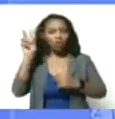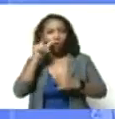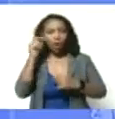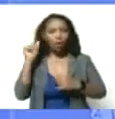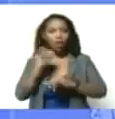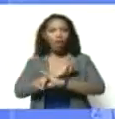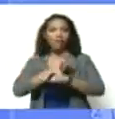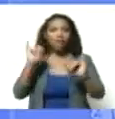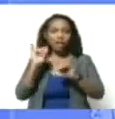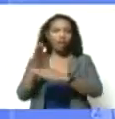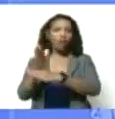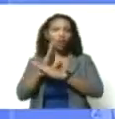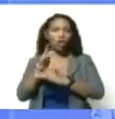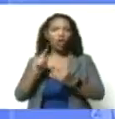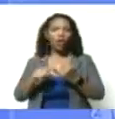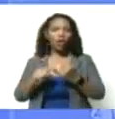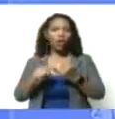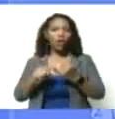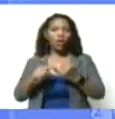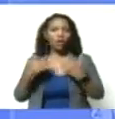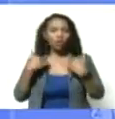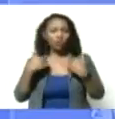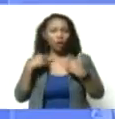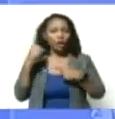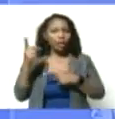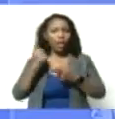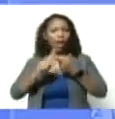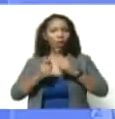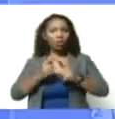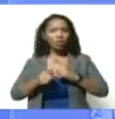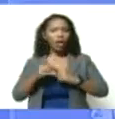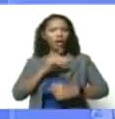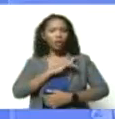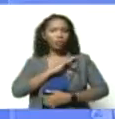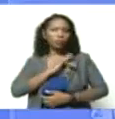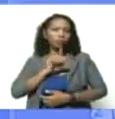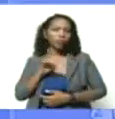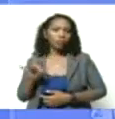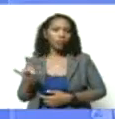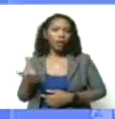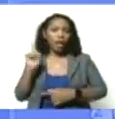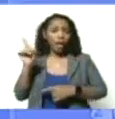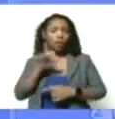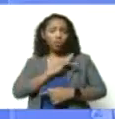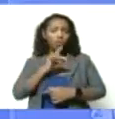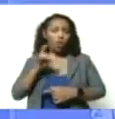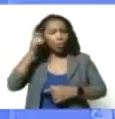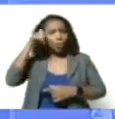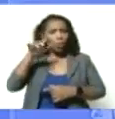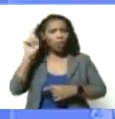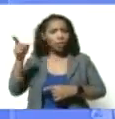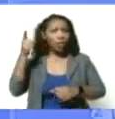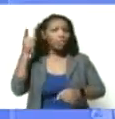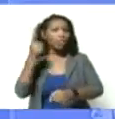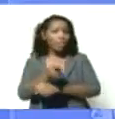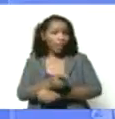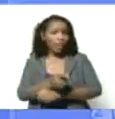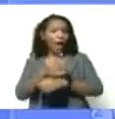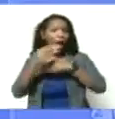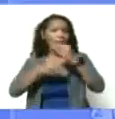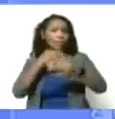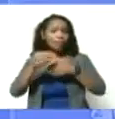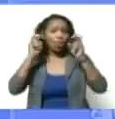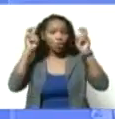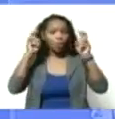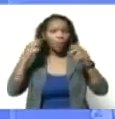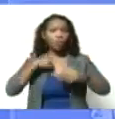se acaben los bloqueos. Él sufrió mucho por esas cosas, le dolía el dolor del pueblo, y eso debe ser una consigna